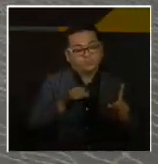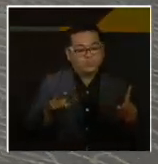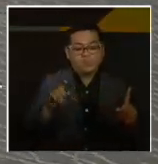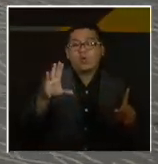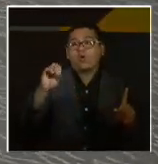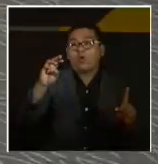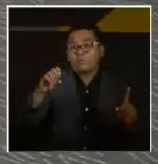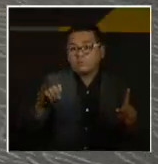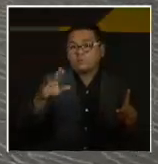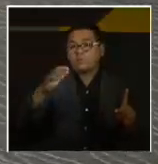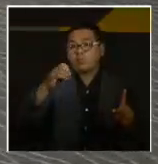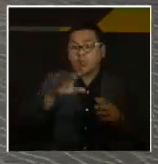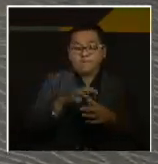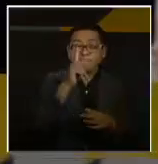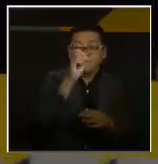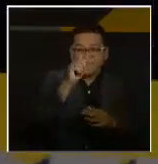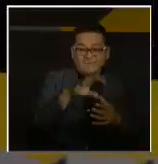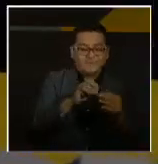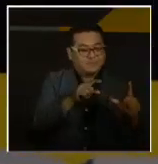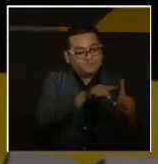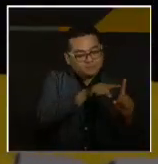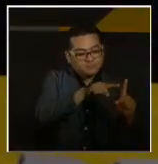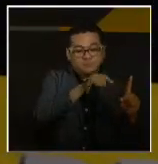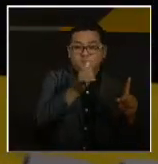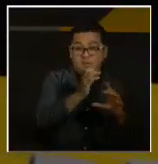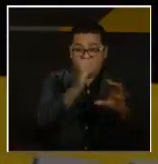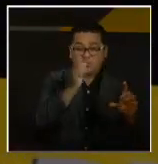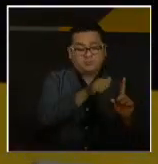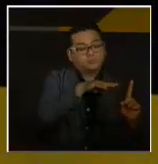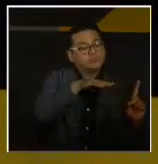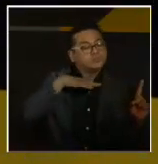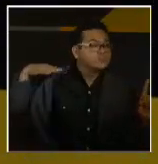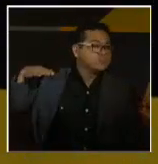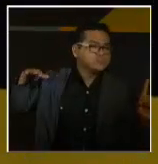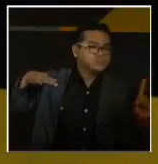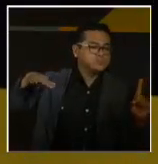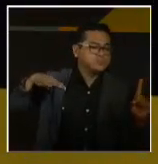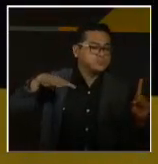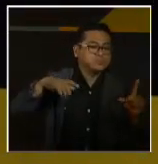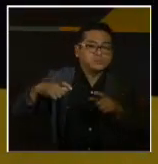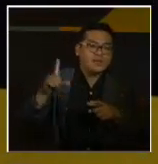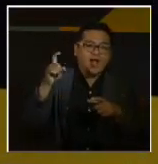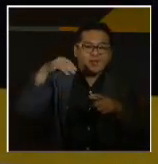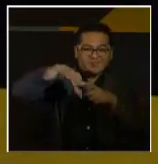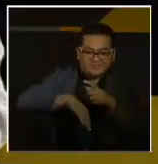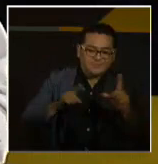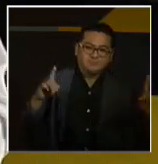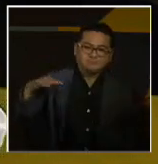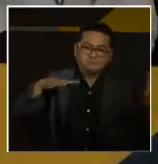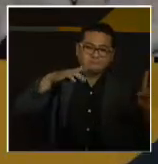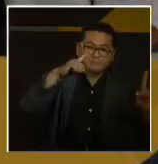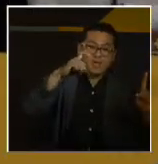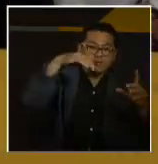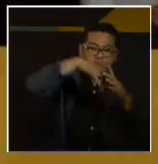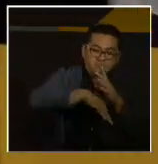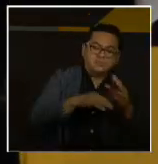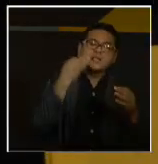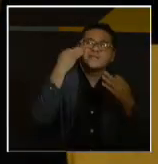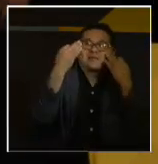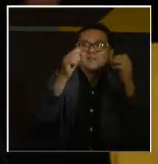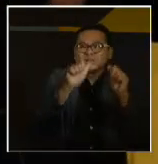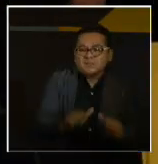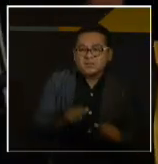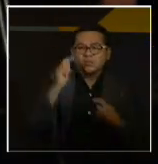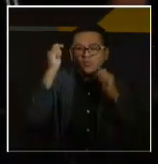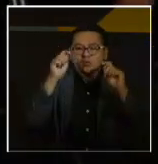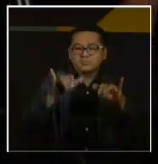de Jomún y Cusamá para aprovechar la ruta de los cenotes, de tal manera que los turistas puedan pasar más tiempo.